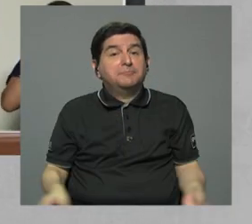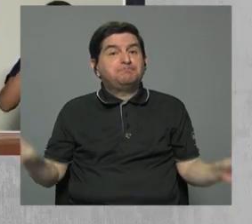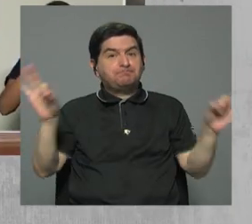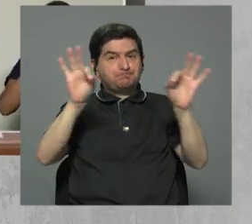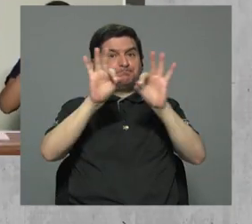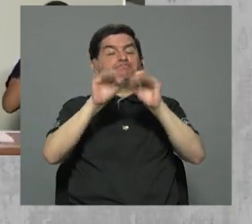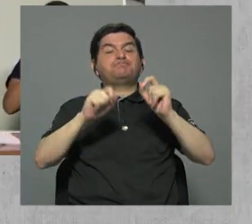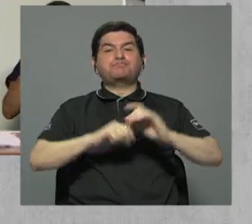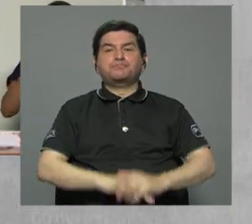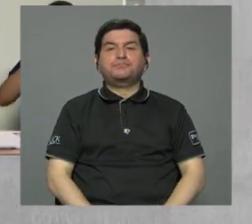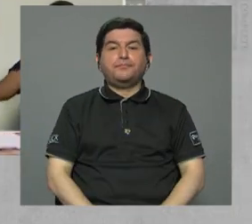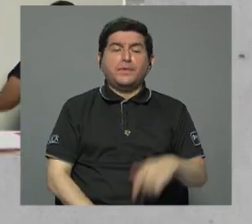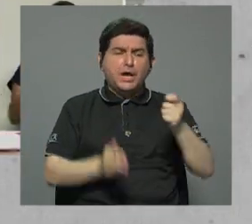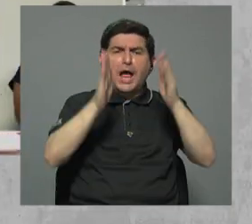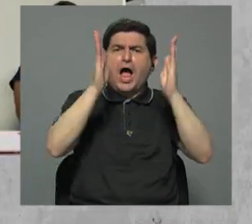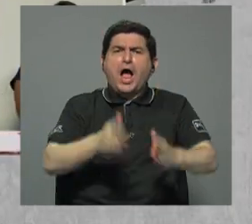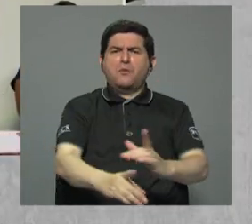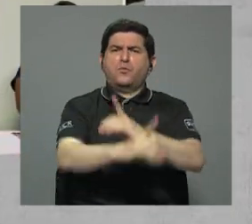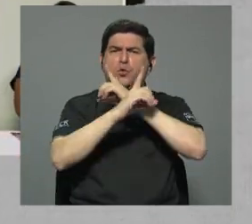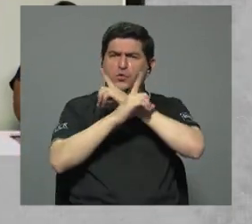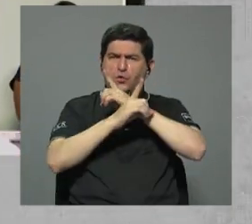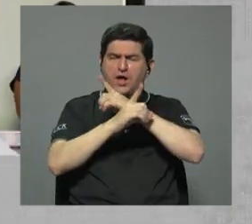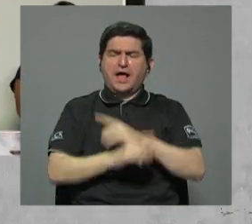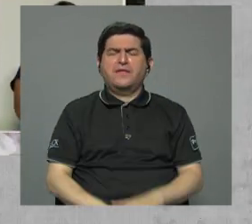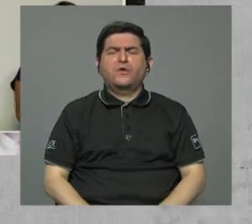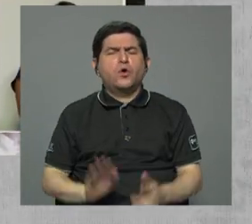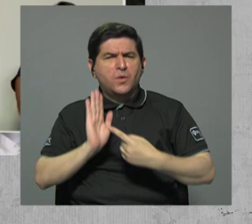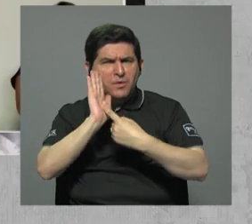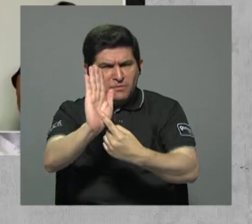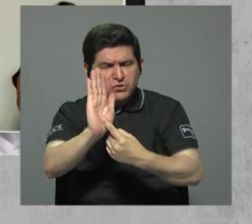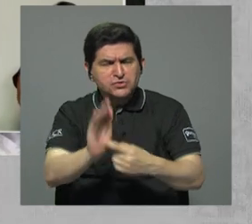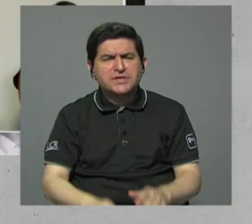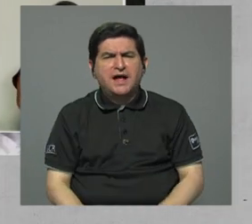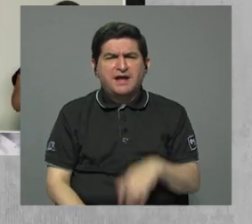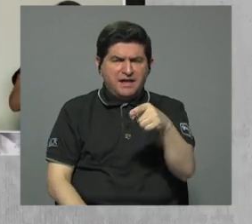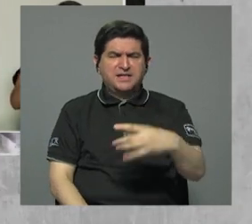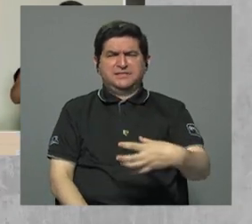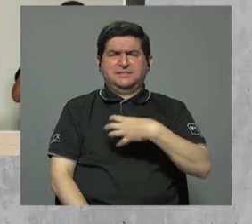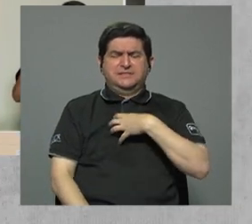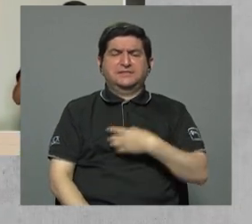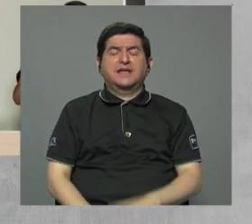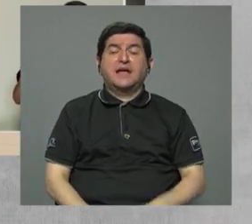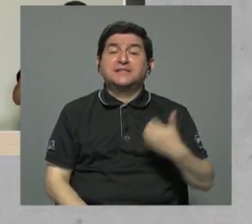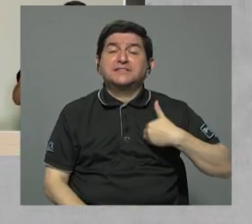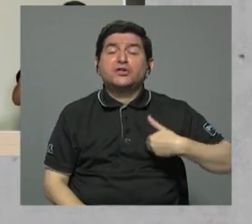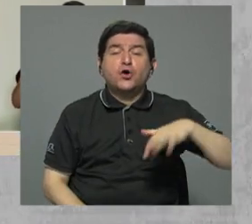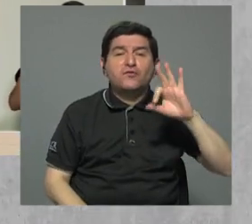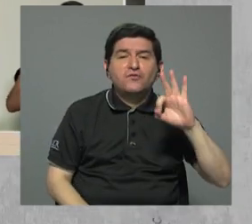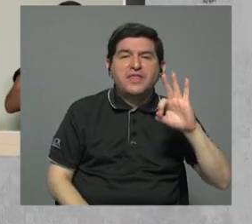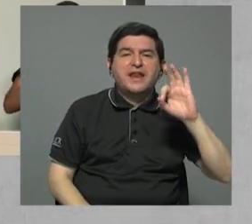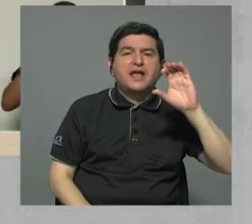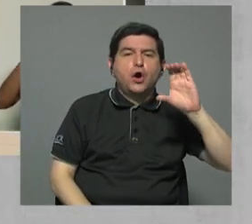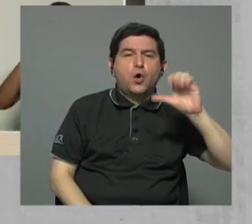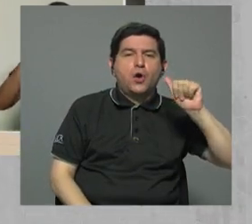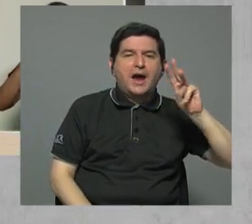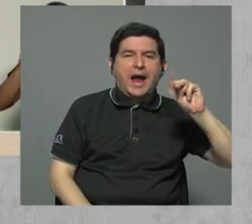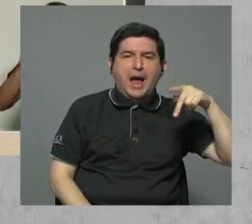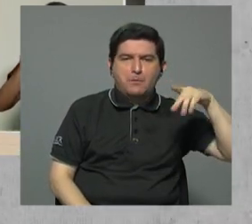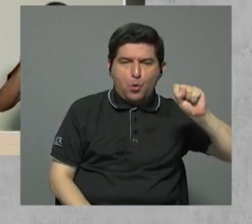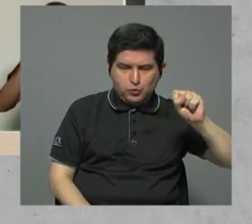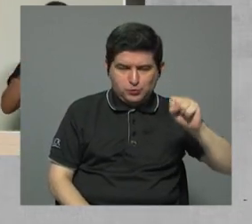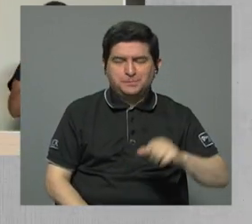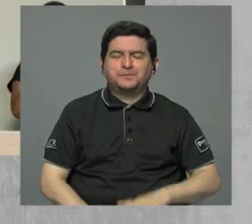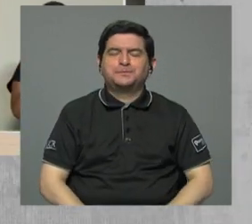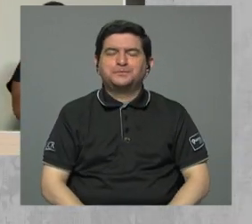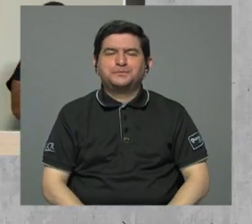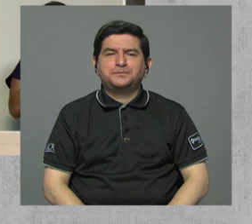importante. Su abogado defensor está presentando esta apelación, ¿verdad? Federico Picado. Federico Campos. Perdón, Federico Campos.